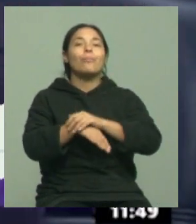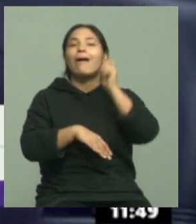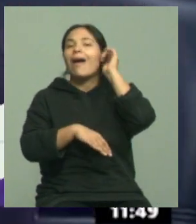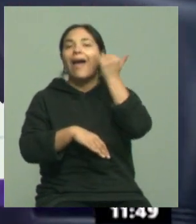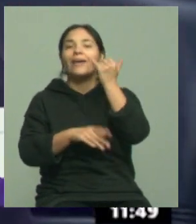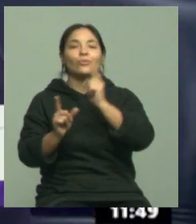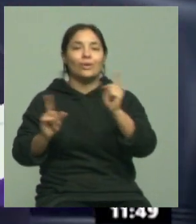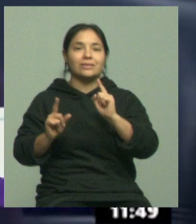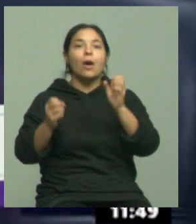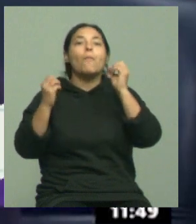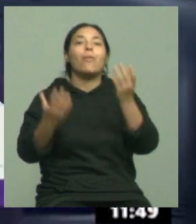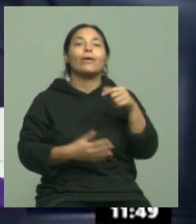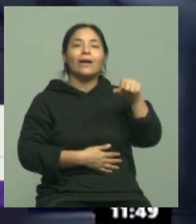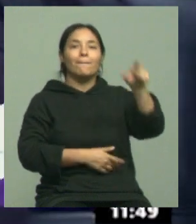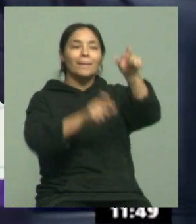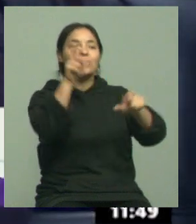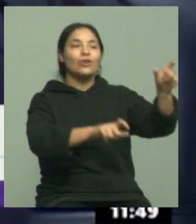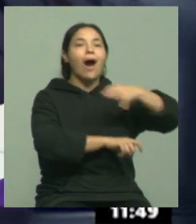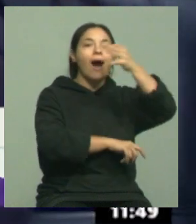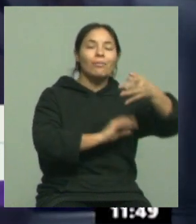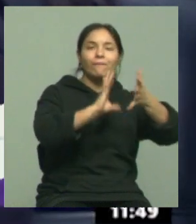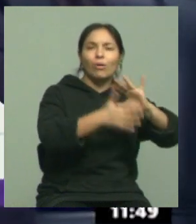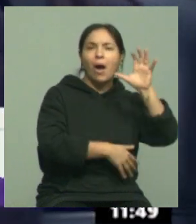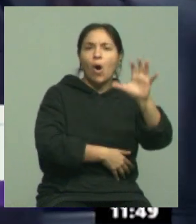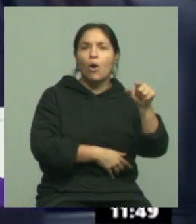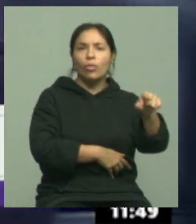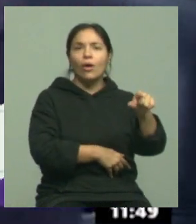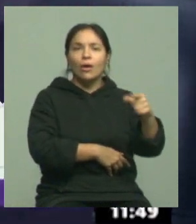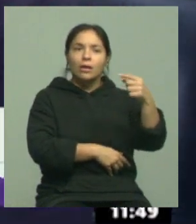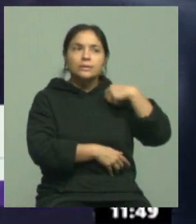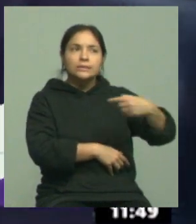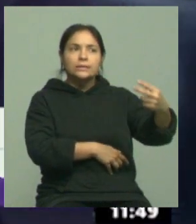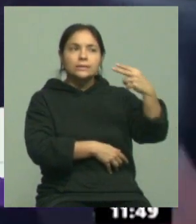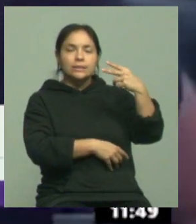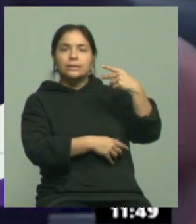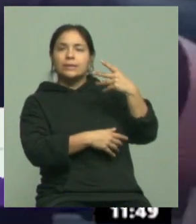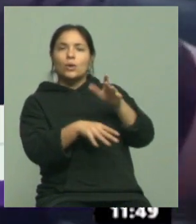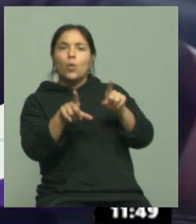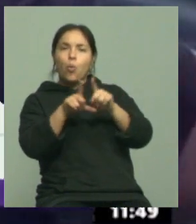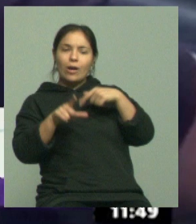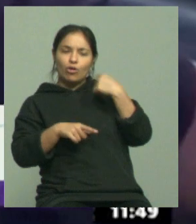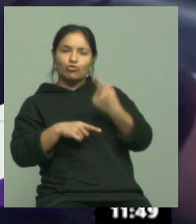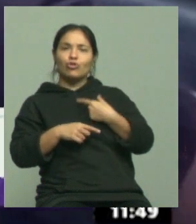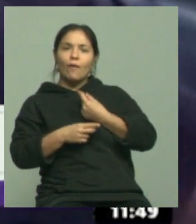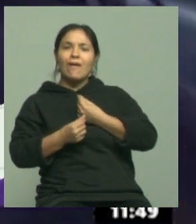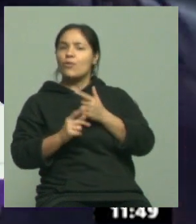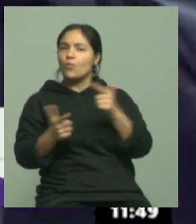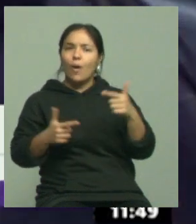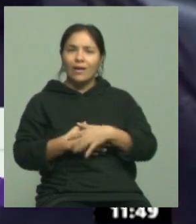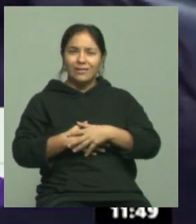porque discursos como el tuyo nos enseñaron que no somos valiosos y que éramos la escoria de esta